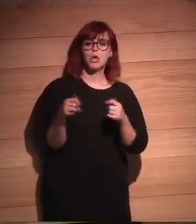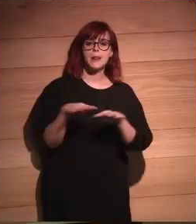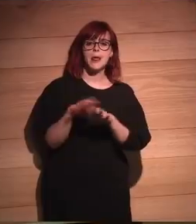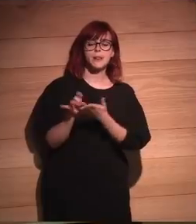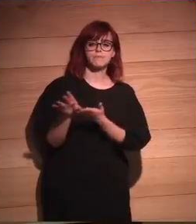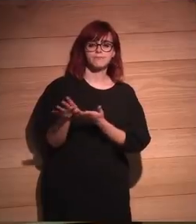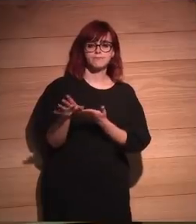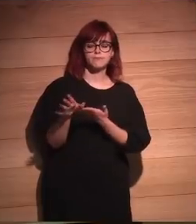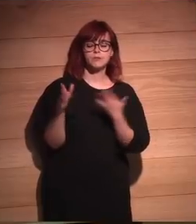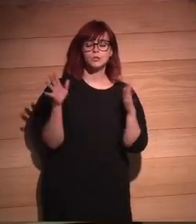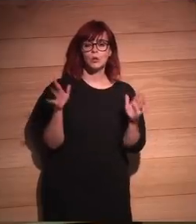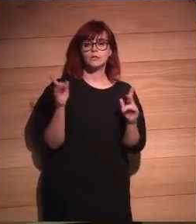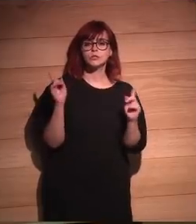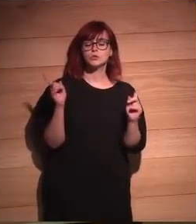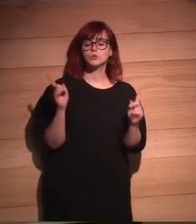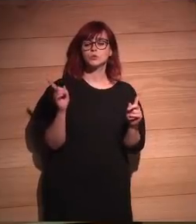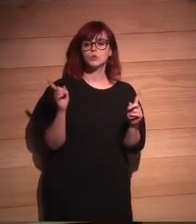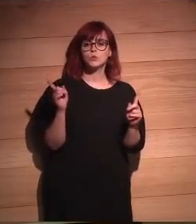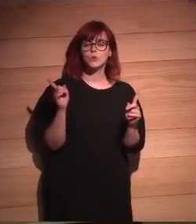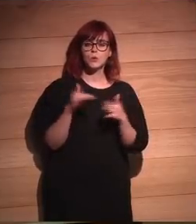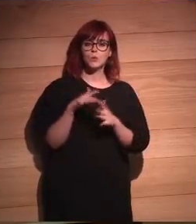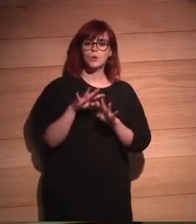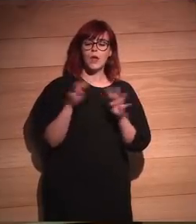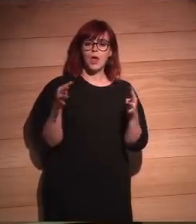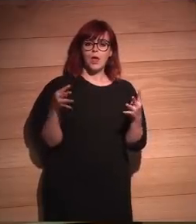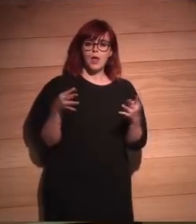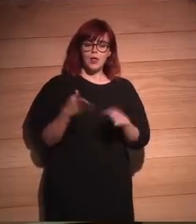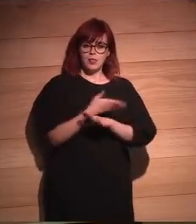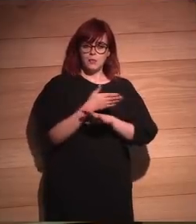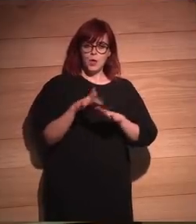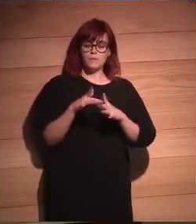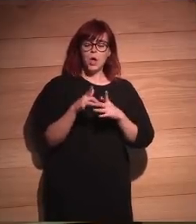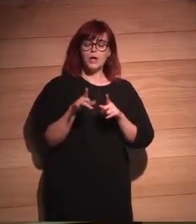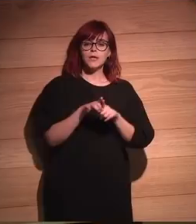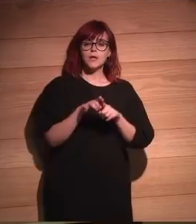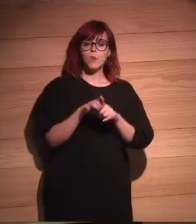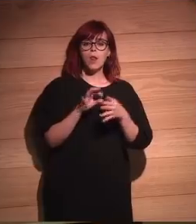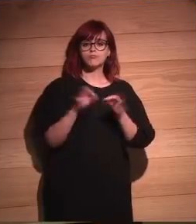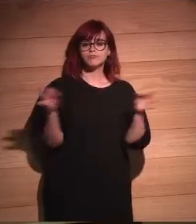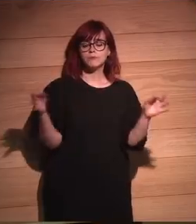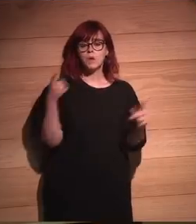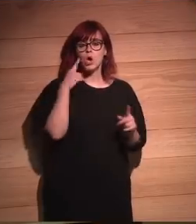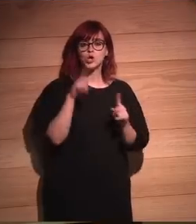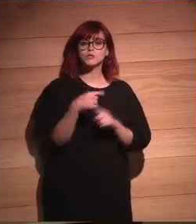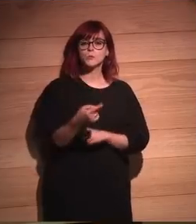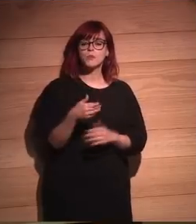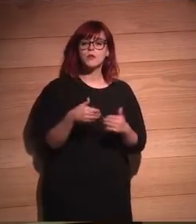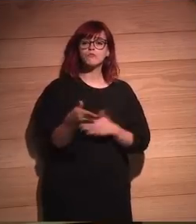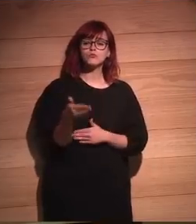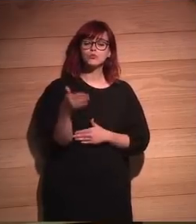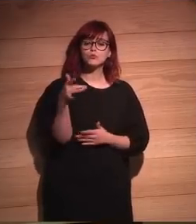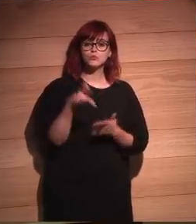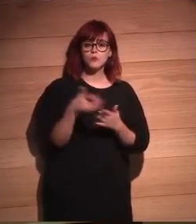y de los terminales. Demuestras una interdependencia muy fuerte entre los distintos eslabones, y bueno, eso tendrá consecuencias también